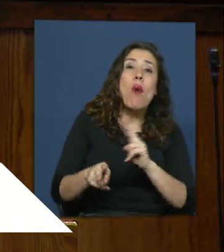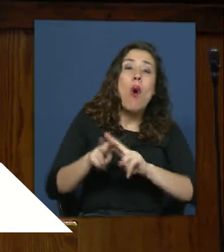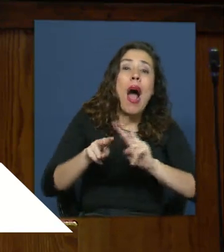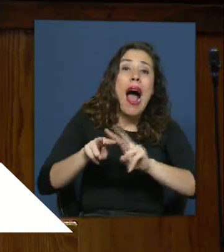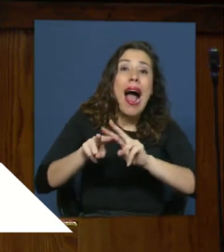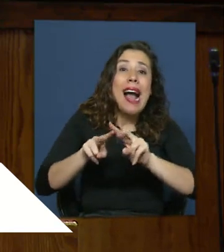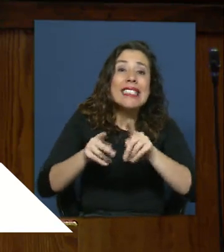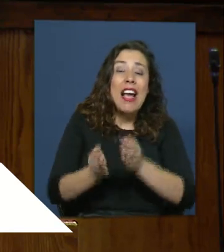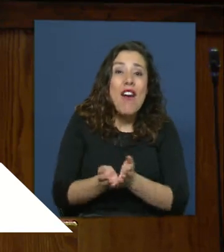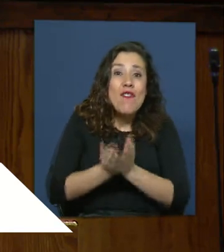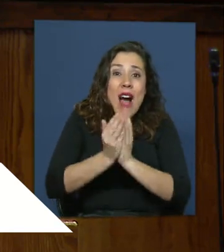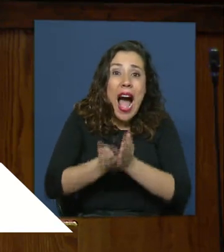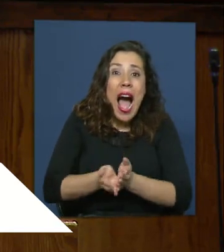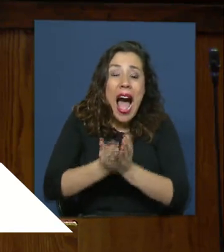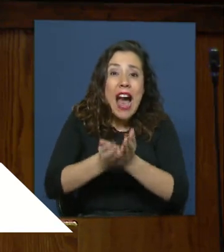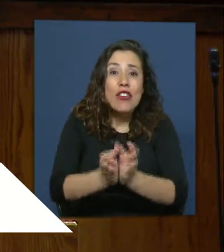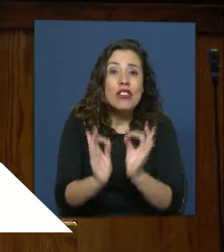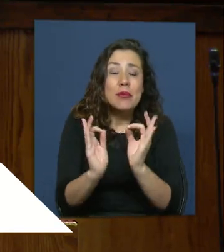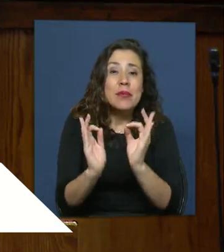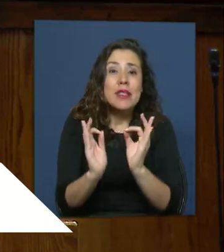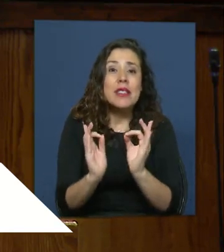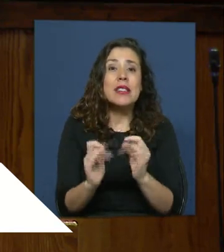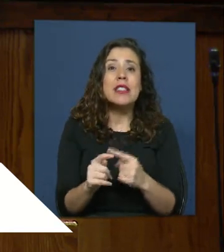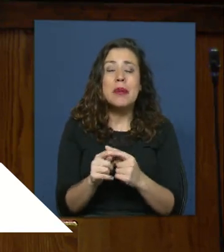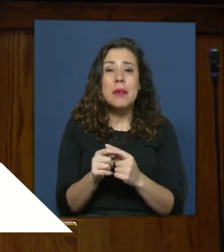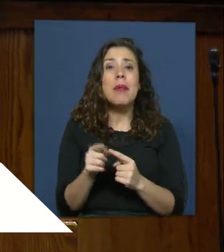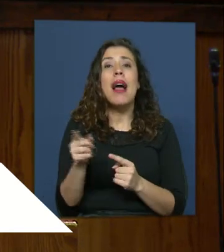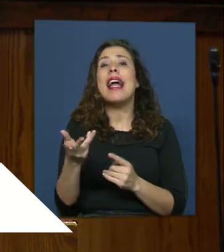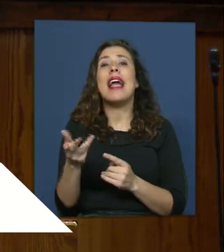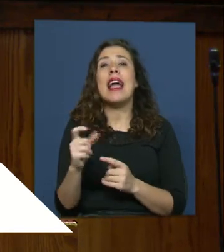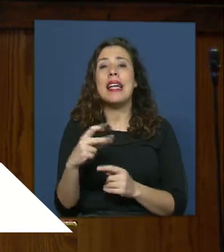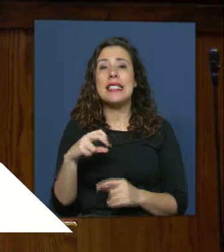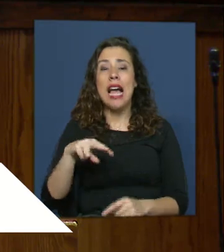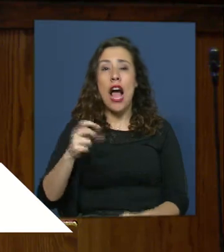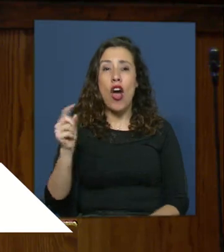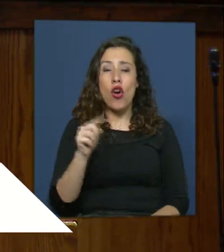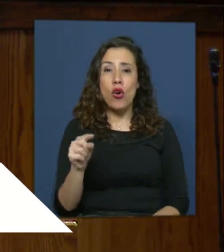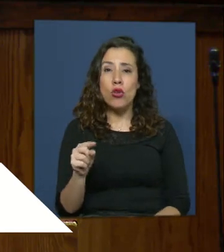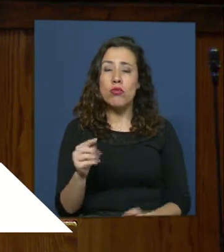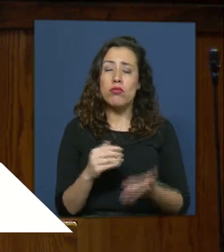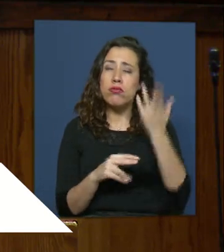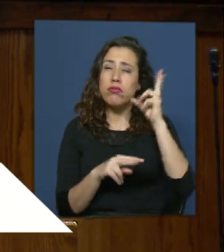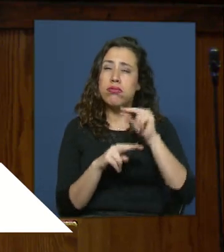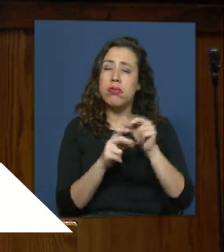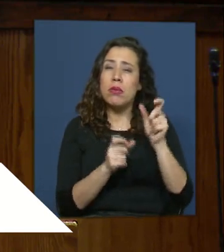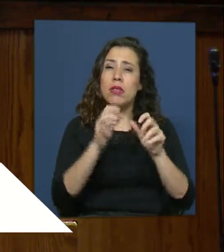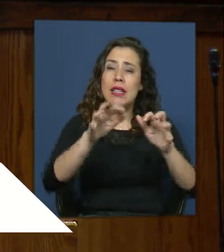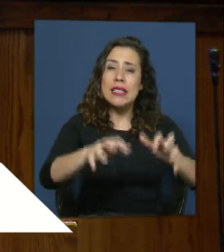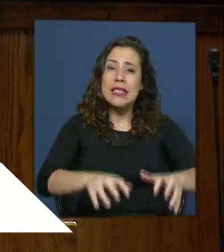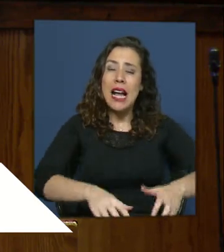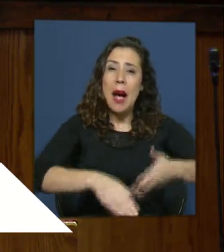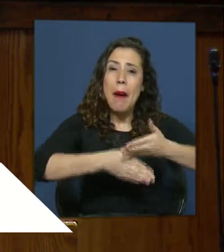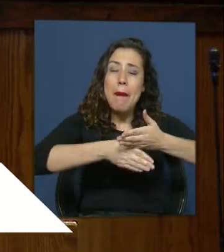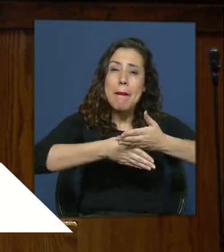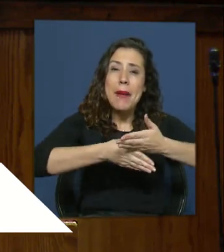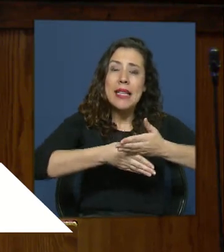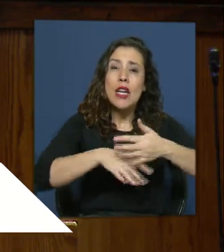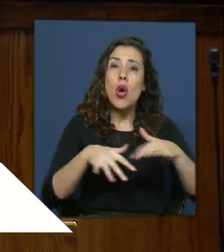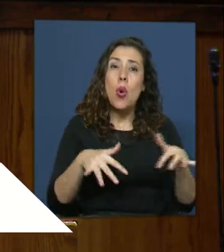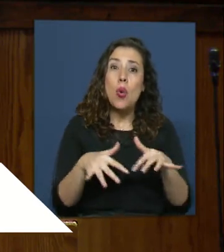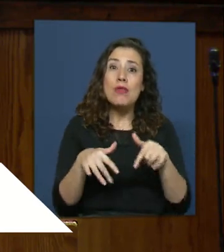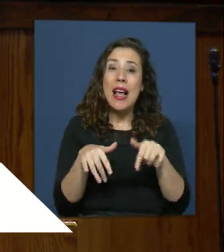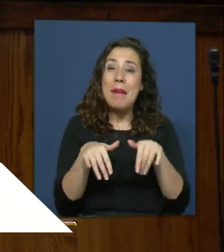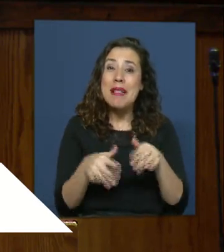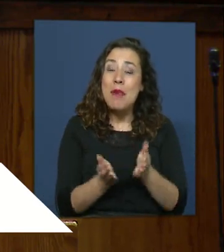fabricaban esas embarcaciones, el llamado pueblo chango, las ancestrales pescadores de la niebla, que utilizaron